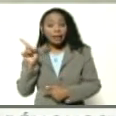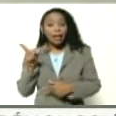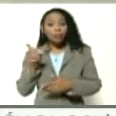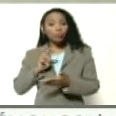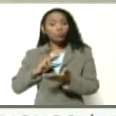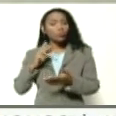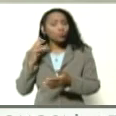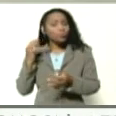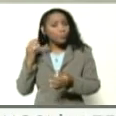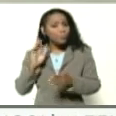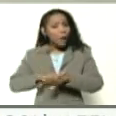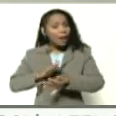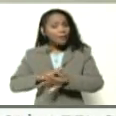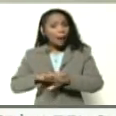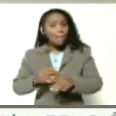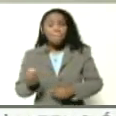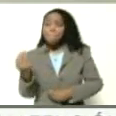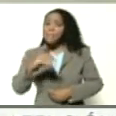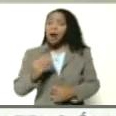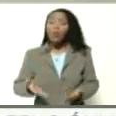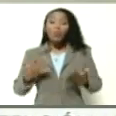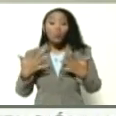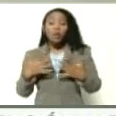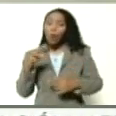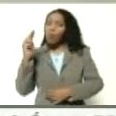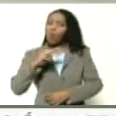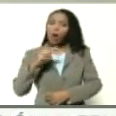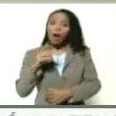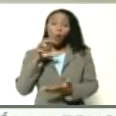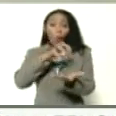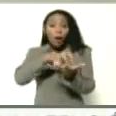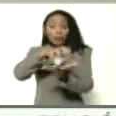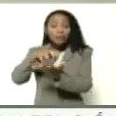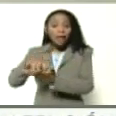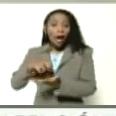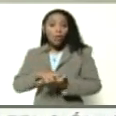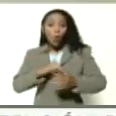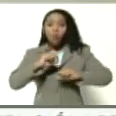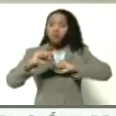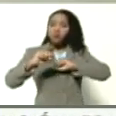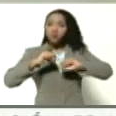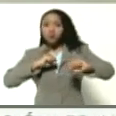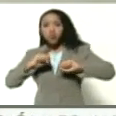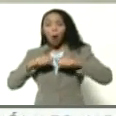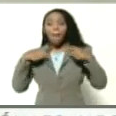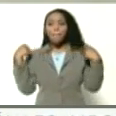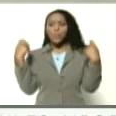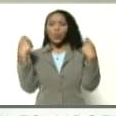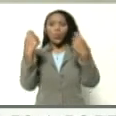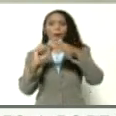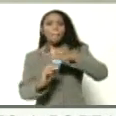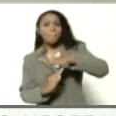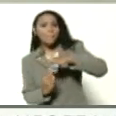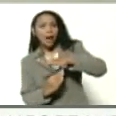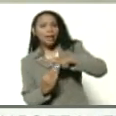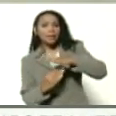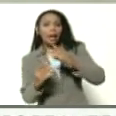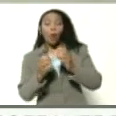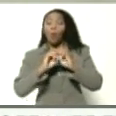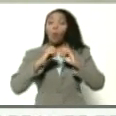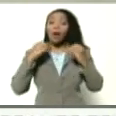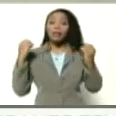resulta aún más urgente que nunca que los estados, los movimientos populares de base, los